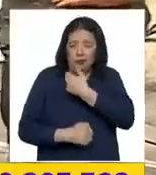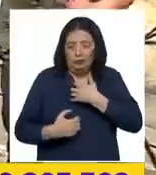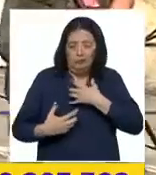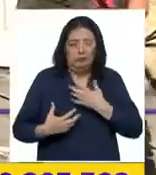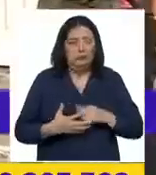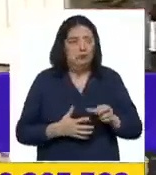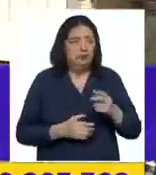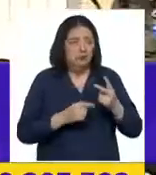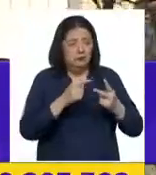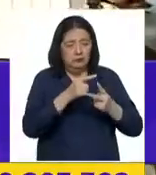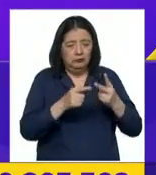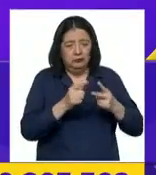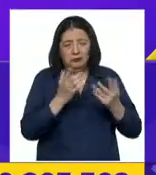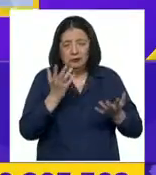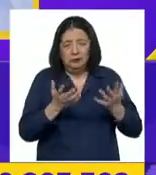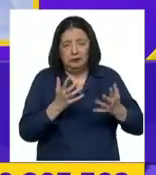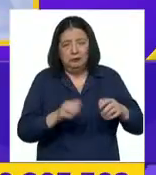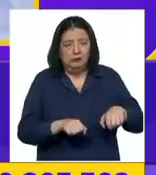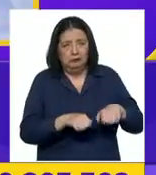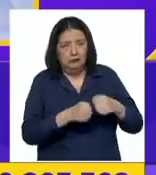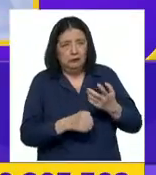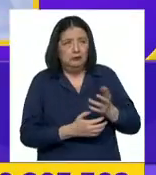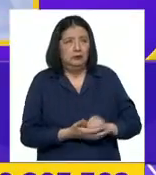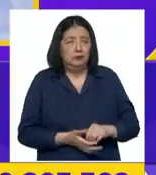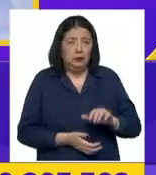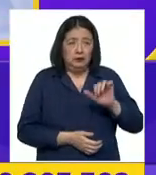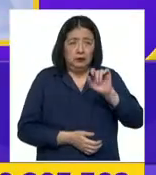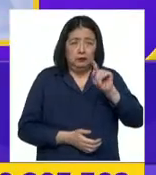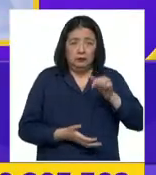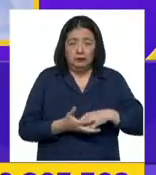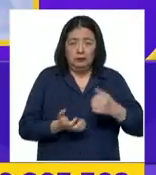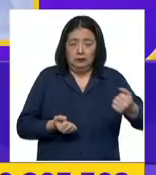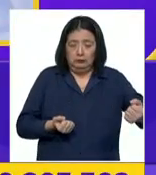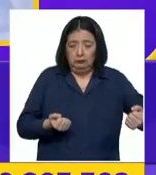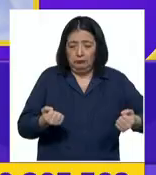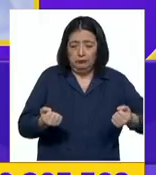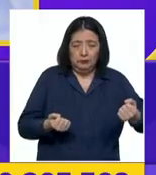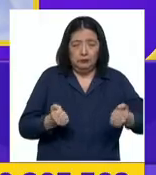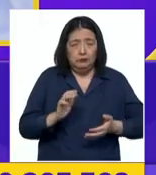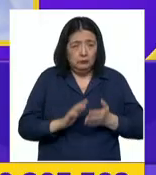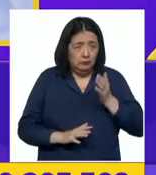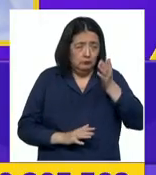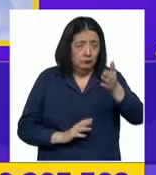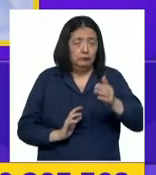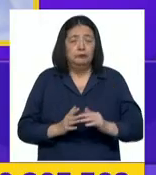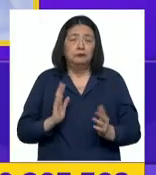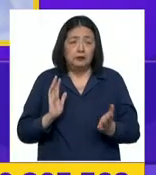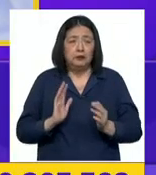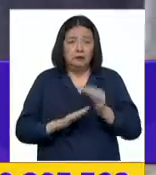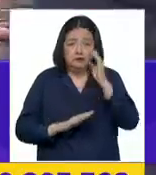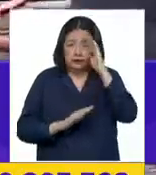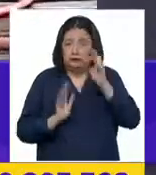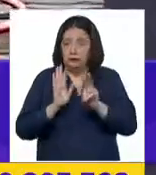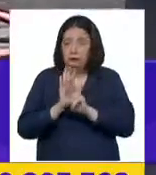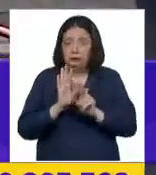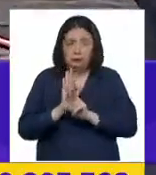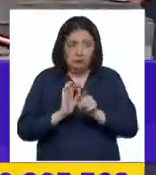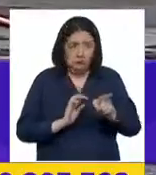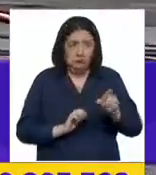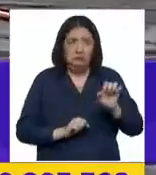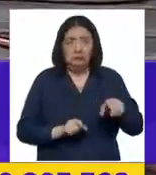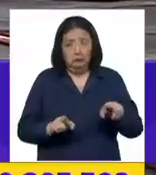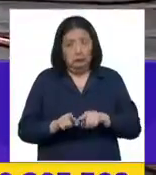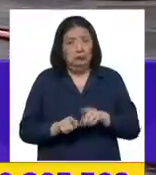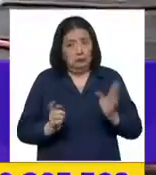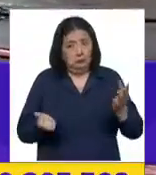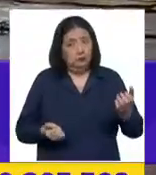2 por descartar fractura. Antonio Corbacho Sánchez, el chofer del tráiler, se presentó en la comisaría de manera voluntaria. Él también cometió un